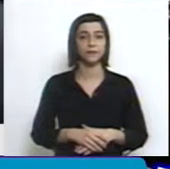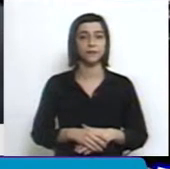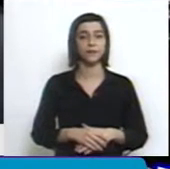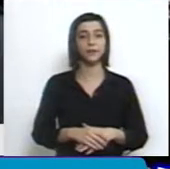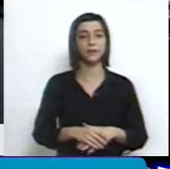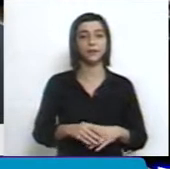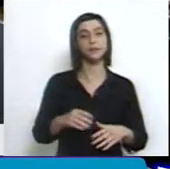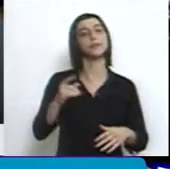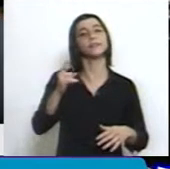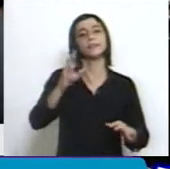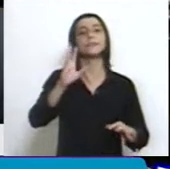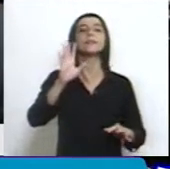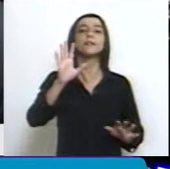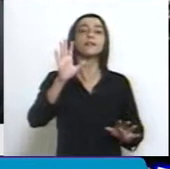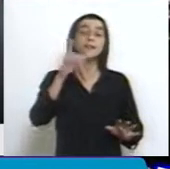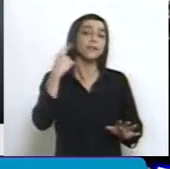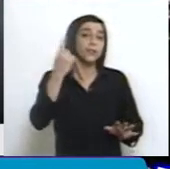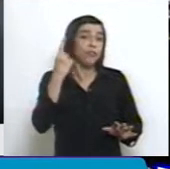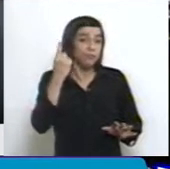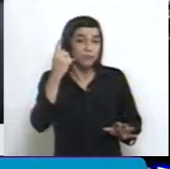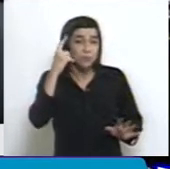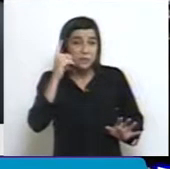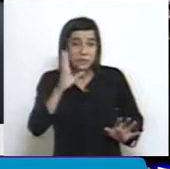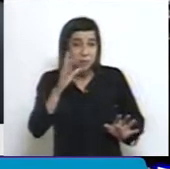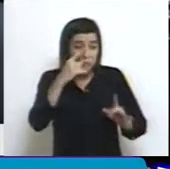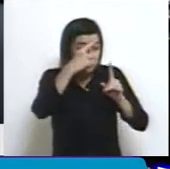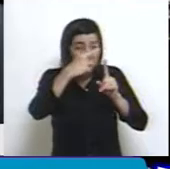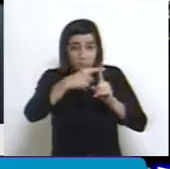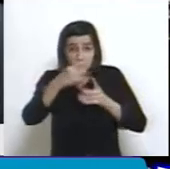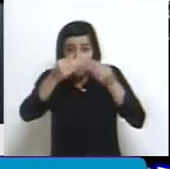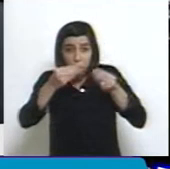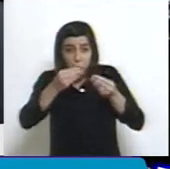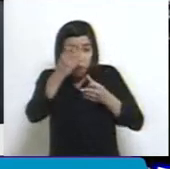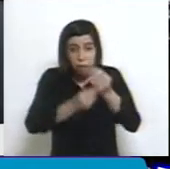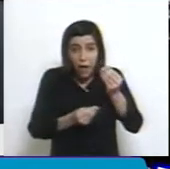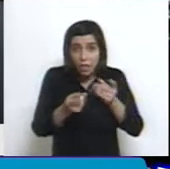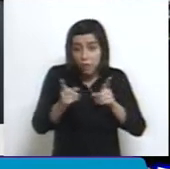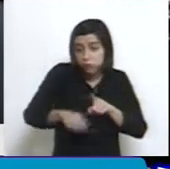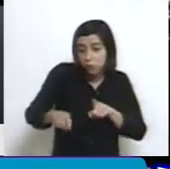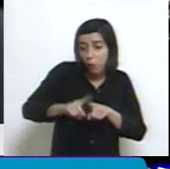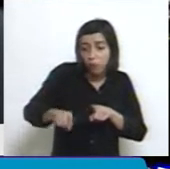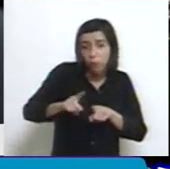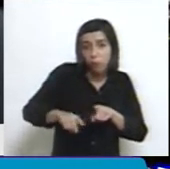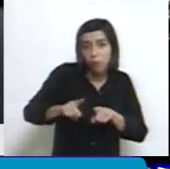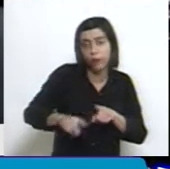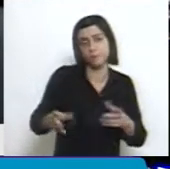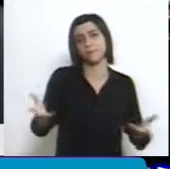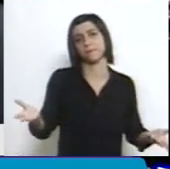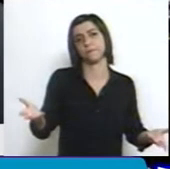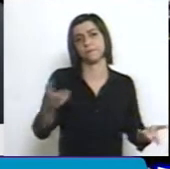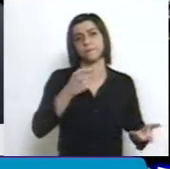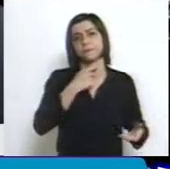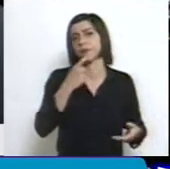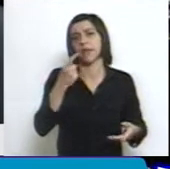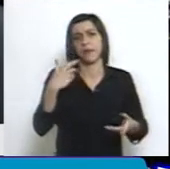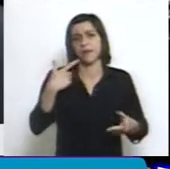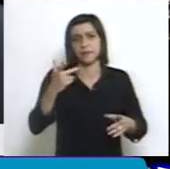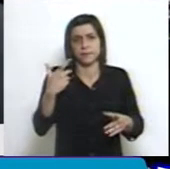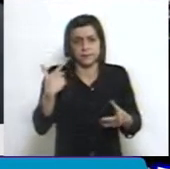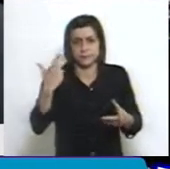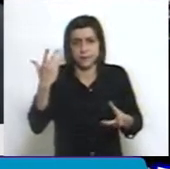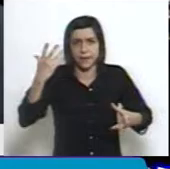Desde este punto de vista, entendemos que el presupuesto incorpora las mismas